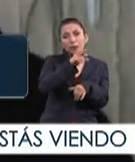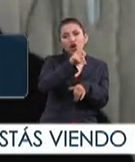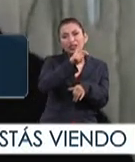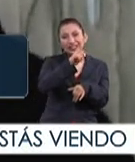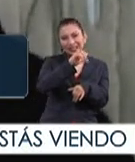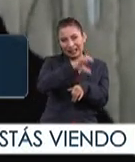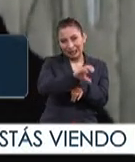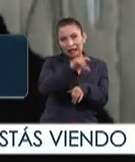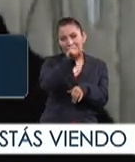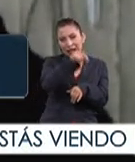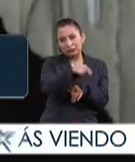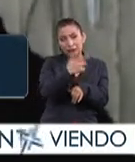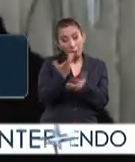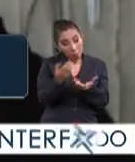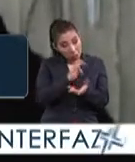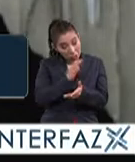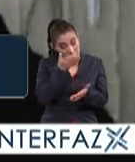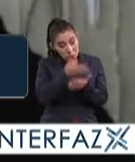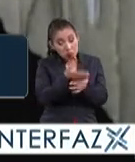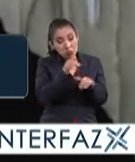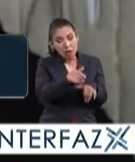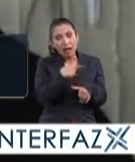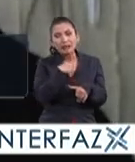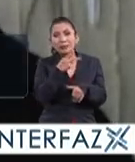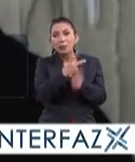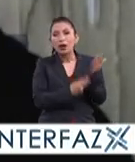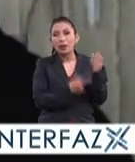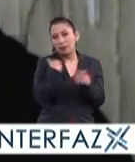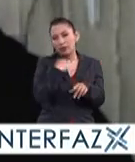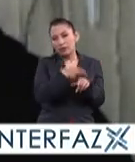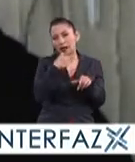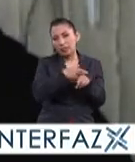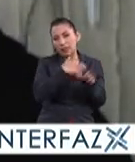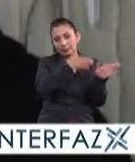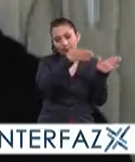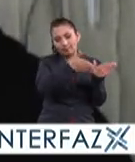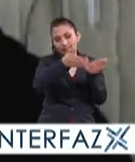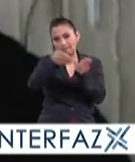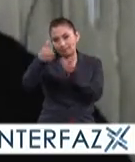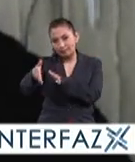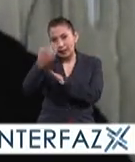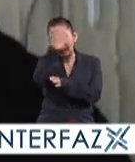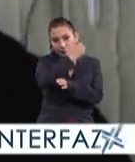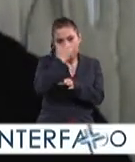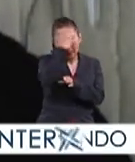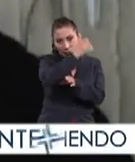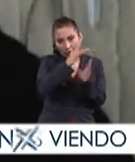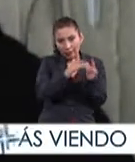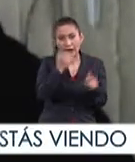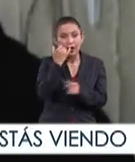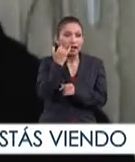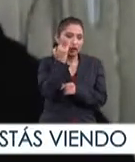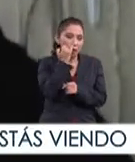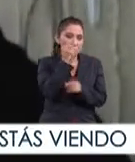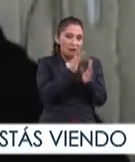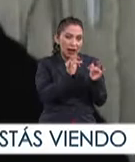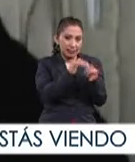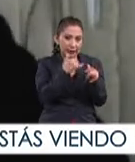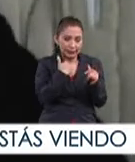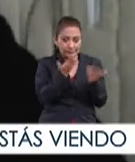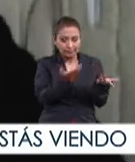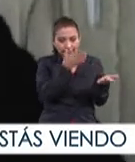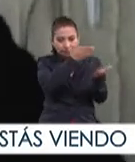Este programa teníamos que pasar varios filtros de exámenes en francés para